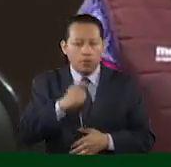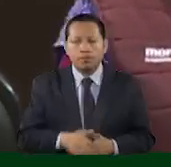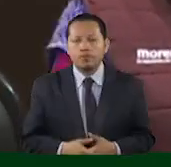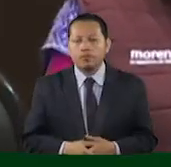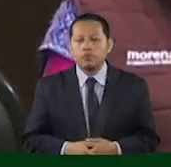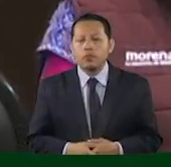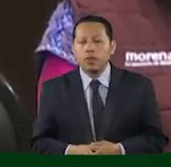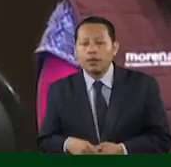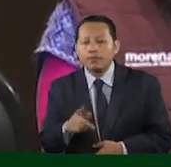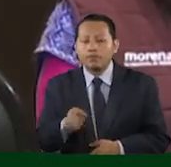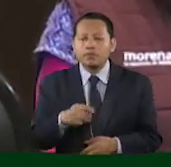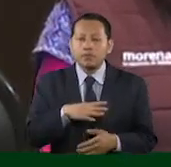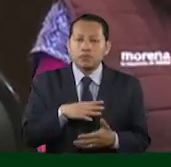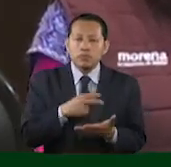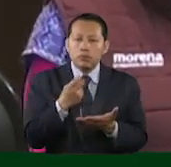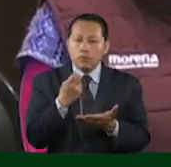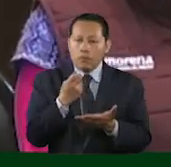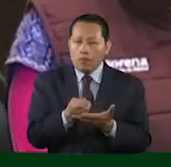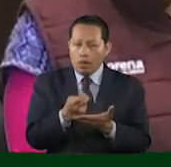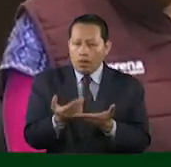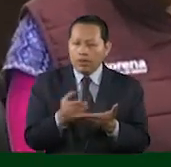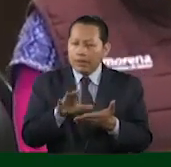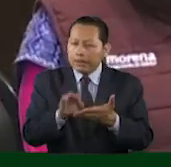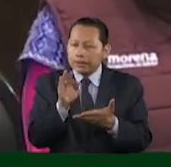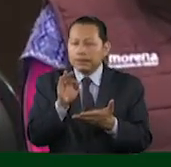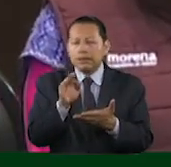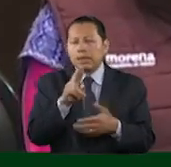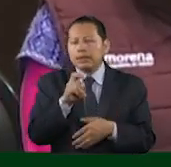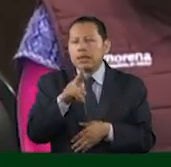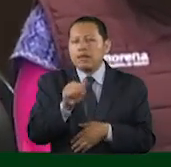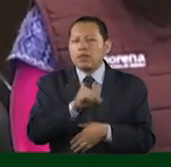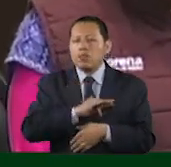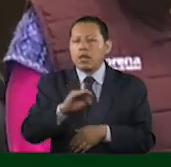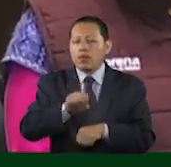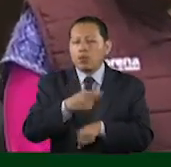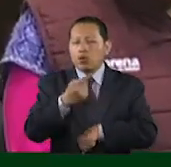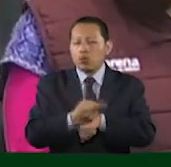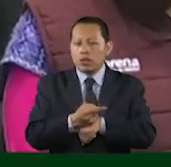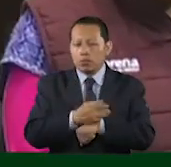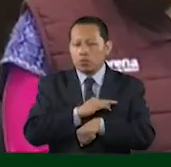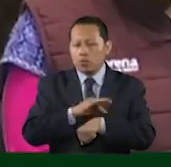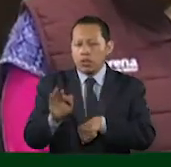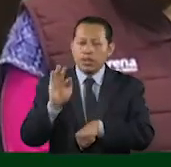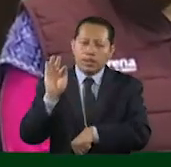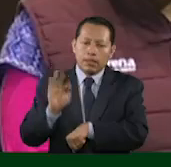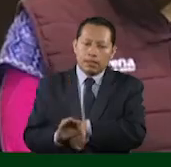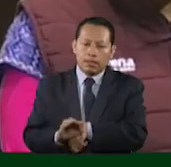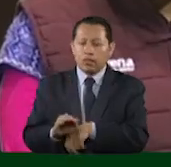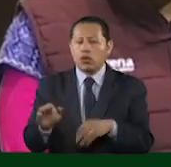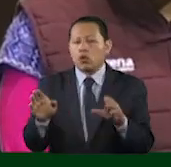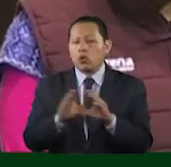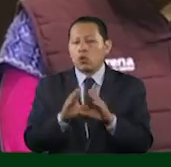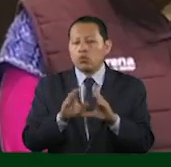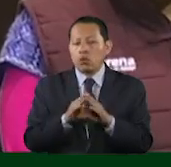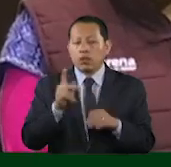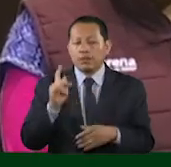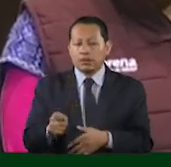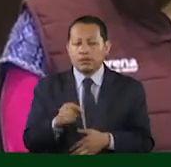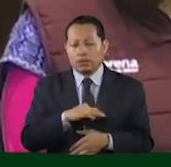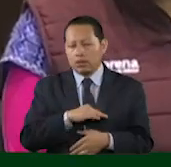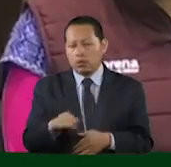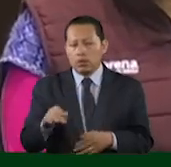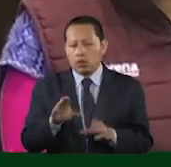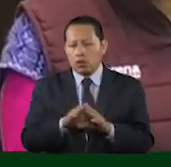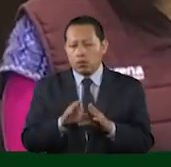Tenemos en esta reserva la oportunidad de hacer un acto de Estado, un acto donde concurran